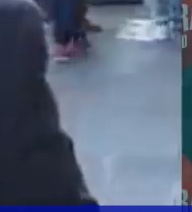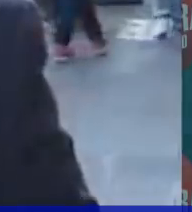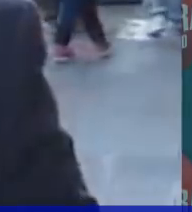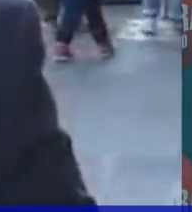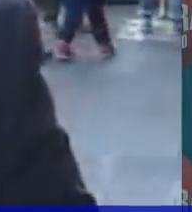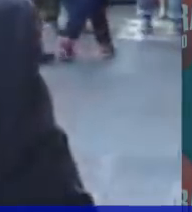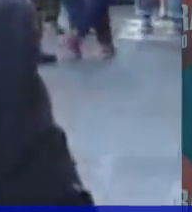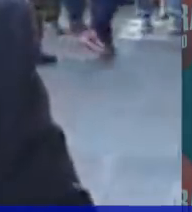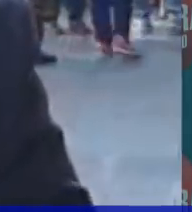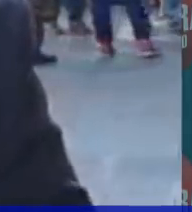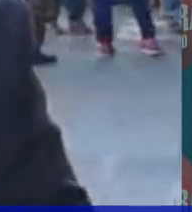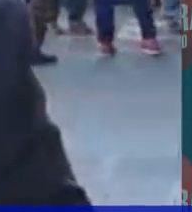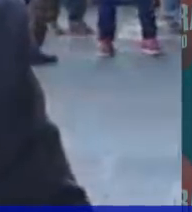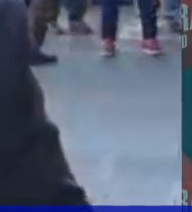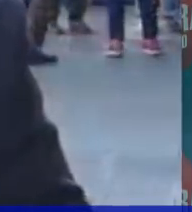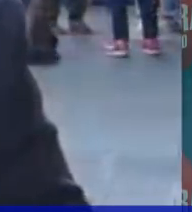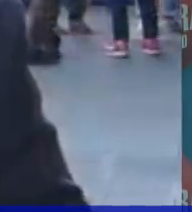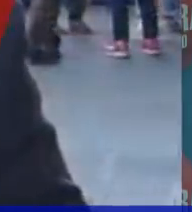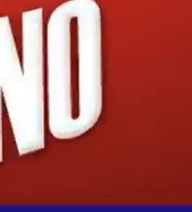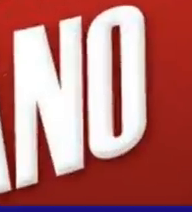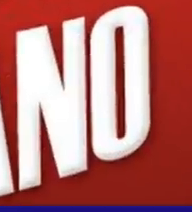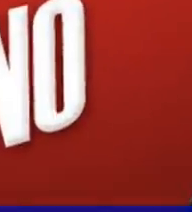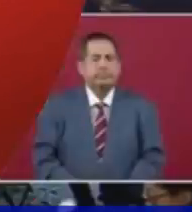hace unos minutos aquí en Palacio Nacional.